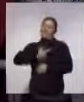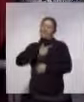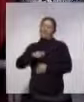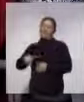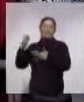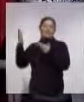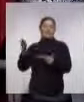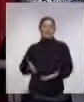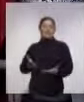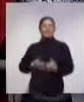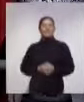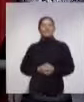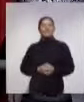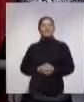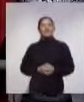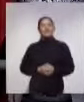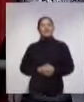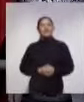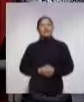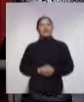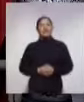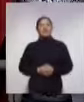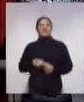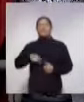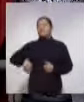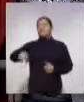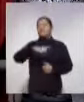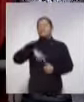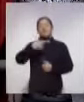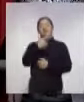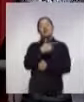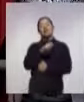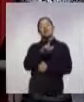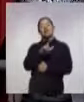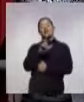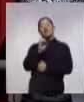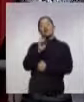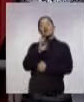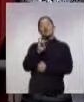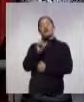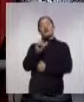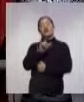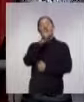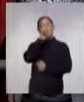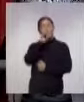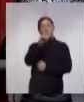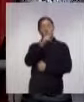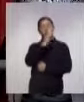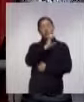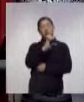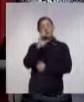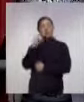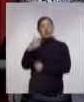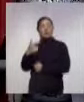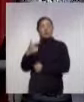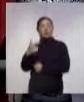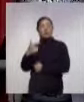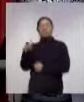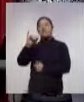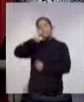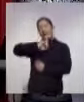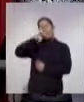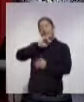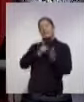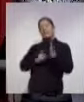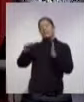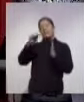es un gusto recibir en este estudio a Gloria Luz Cruz Guarneros, quien es jefa del Departamento